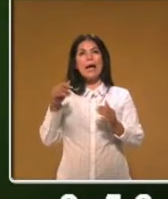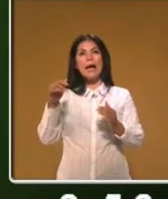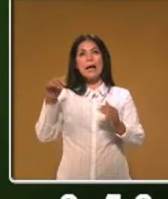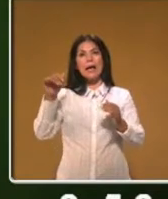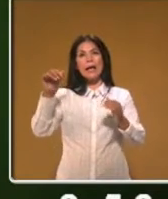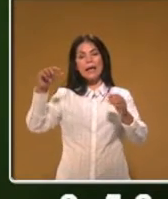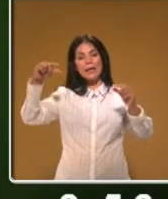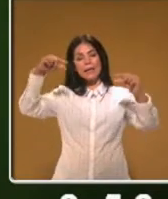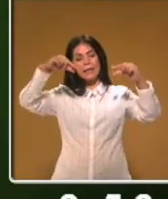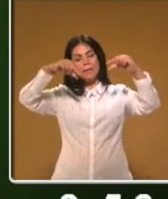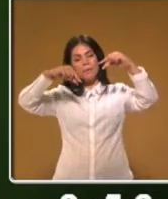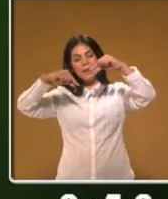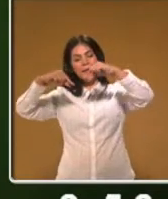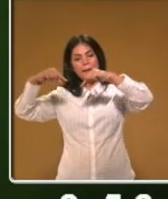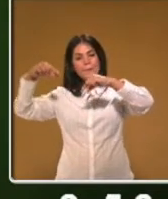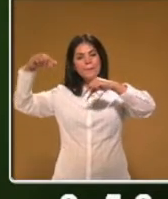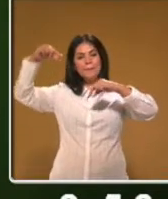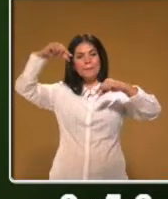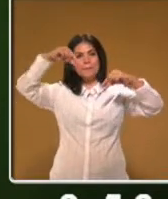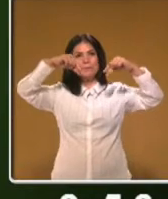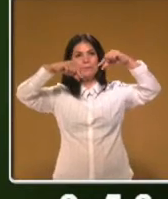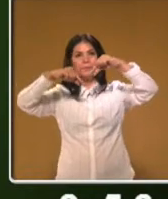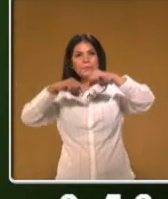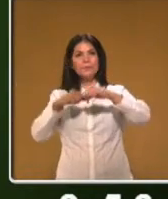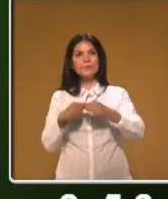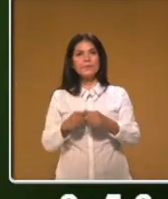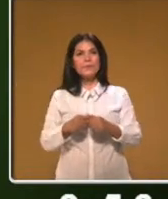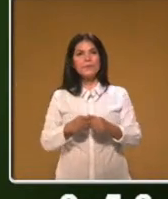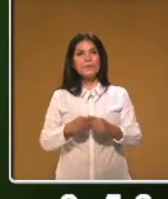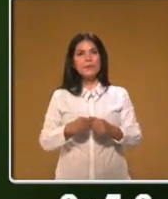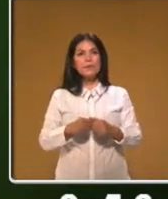¿Okay? La química, como ciencia,